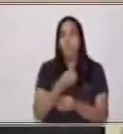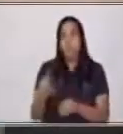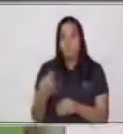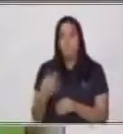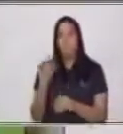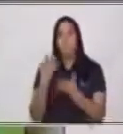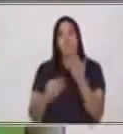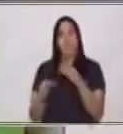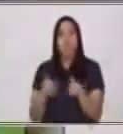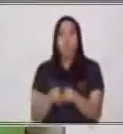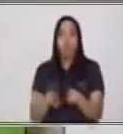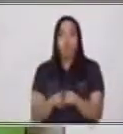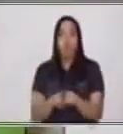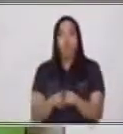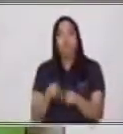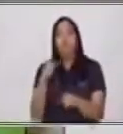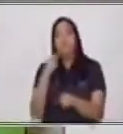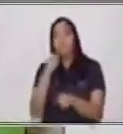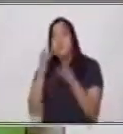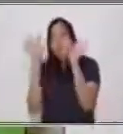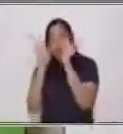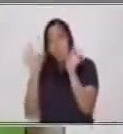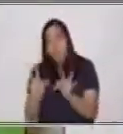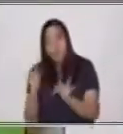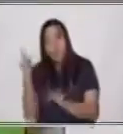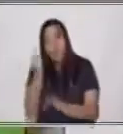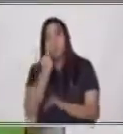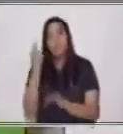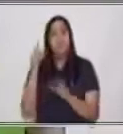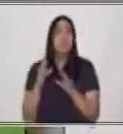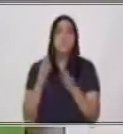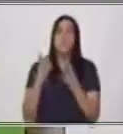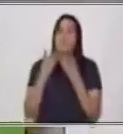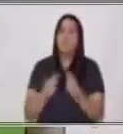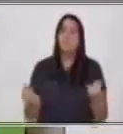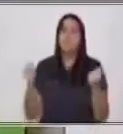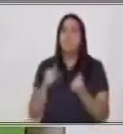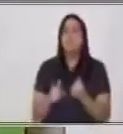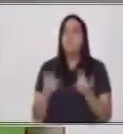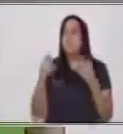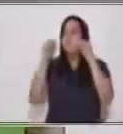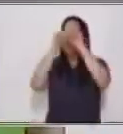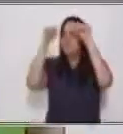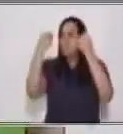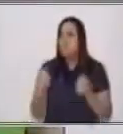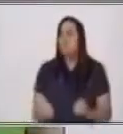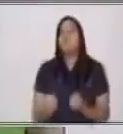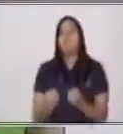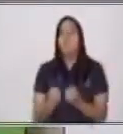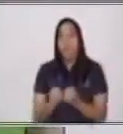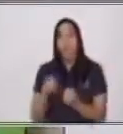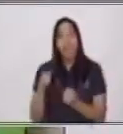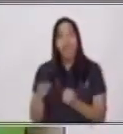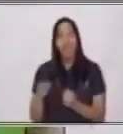este sistema de ecuaciones. Este sistema de ecuaciones tiene algunas características. ¿Cuáles características? Por